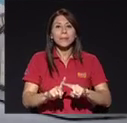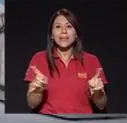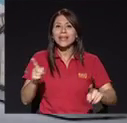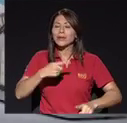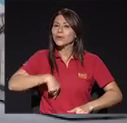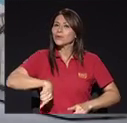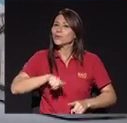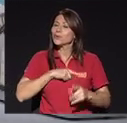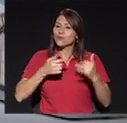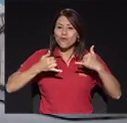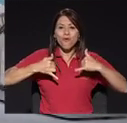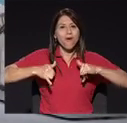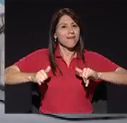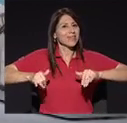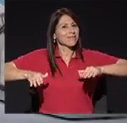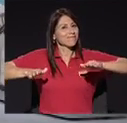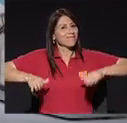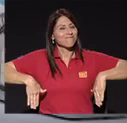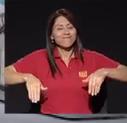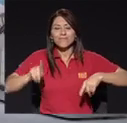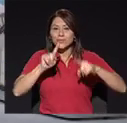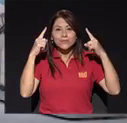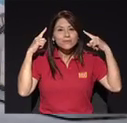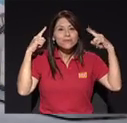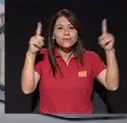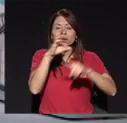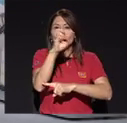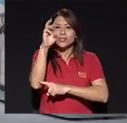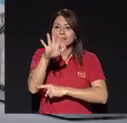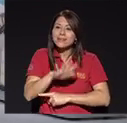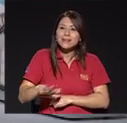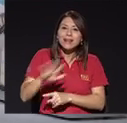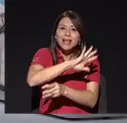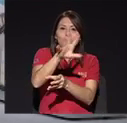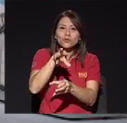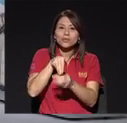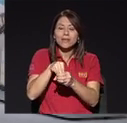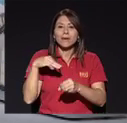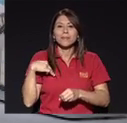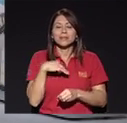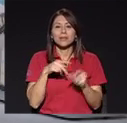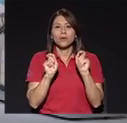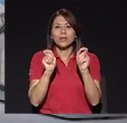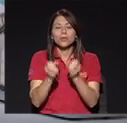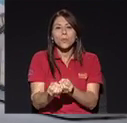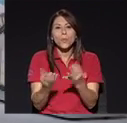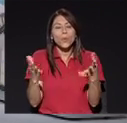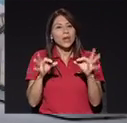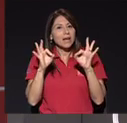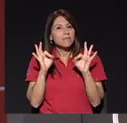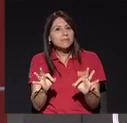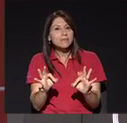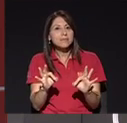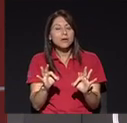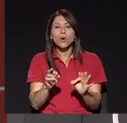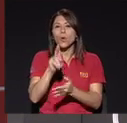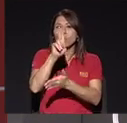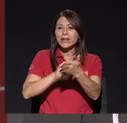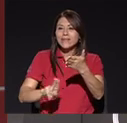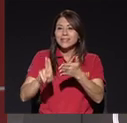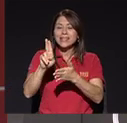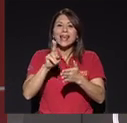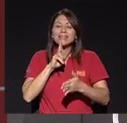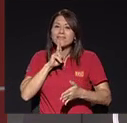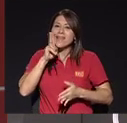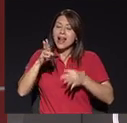estamos muy lejos de ser esa Costa Rica inclusiva y de ser ese Ministerio de Educación Pública, de ser esas